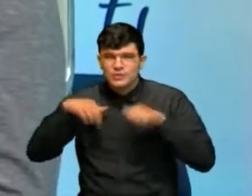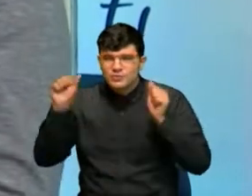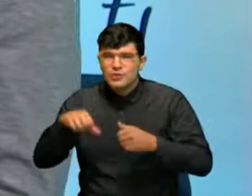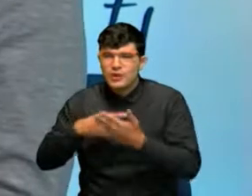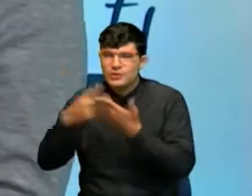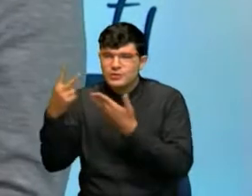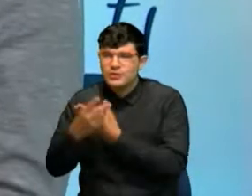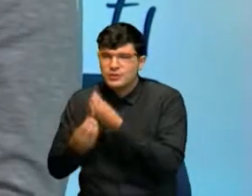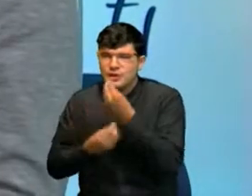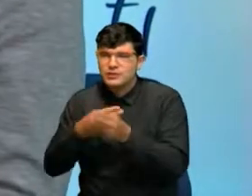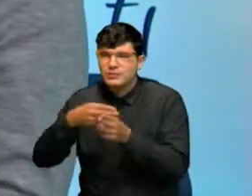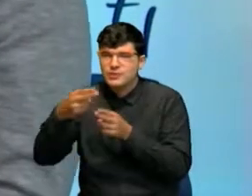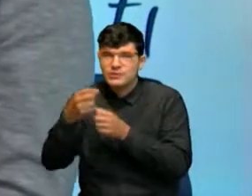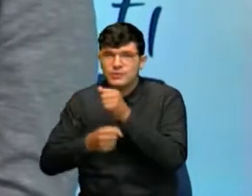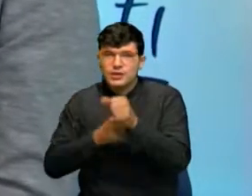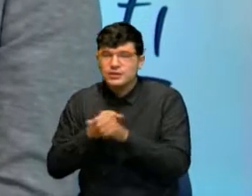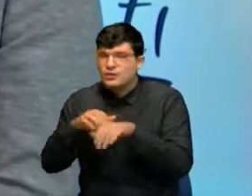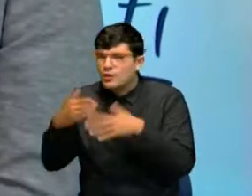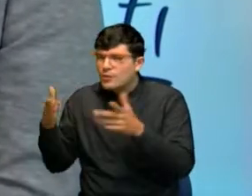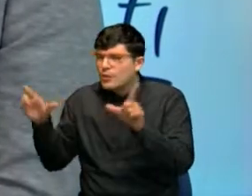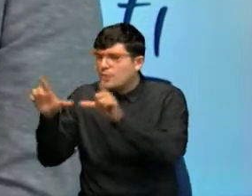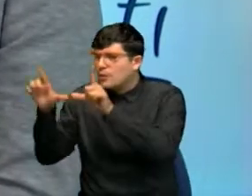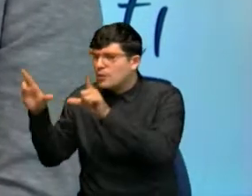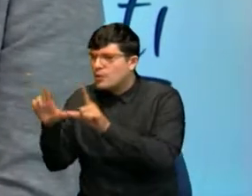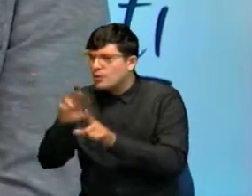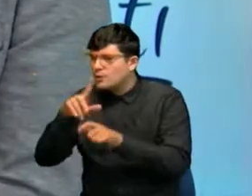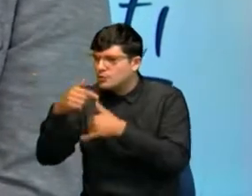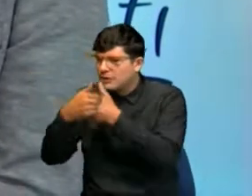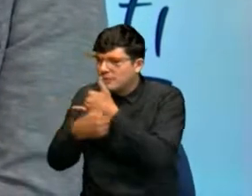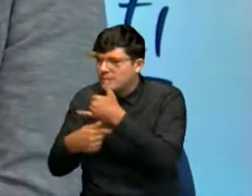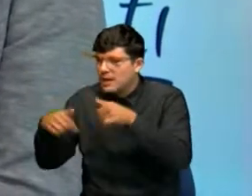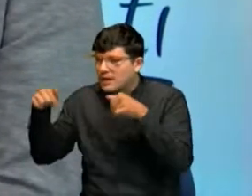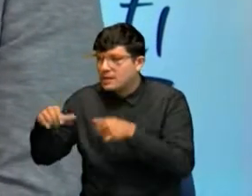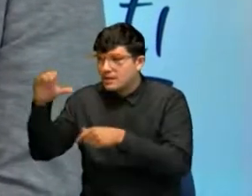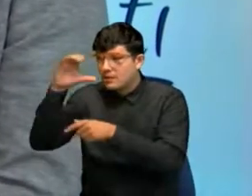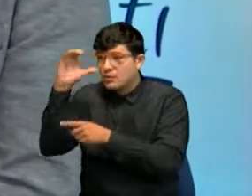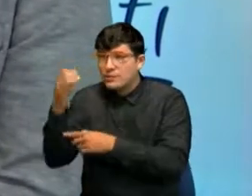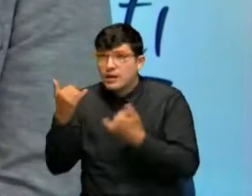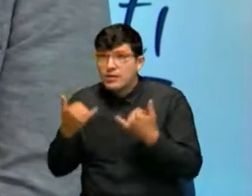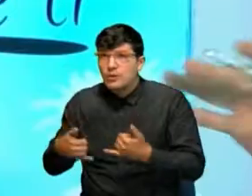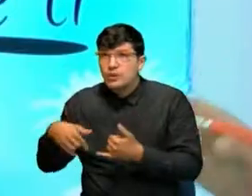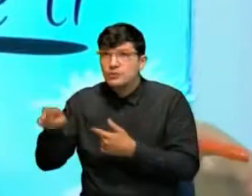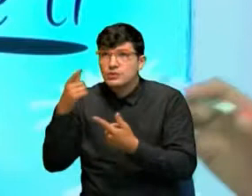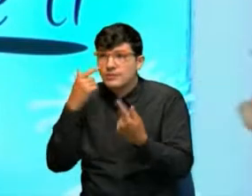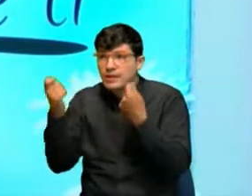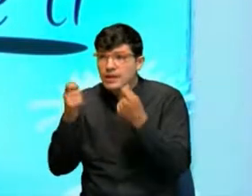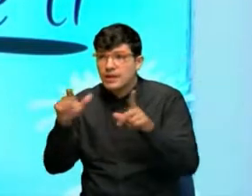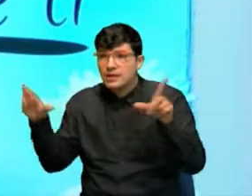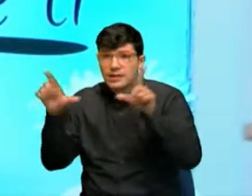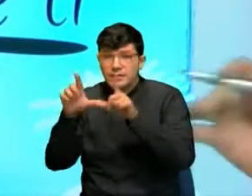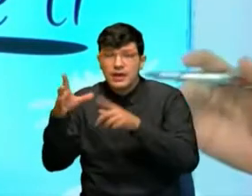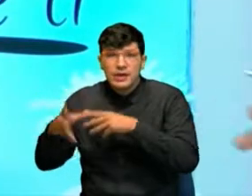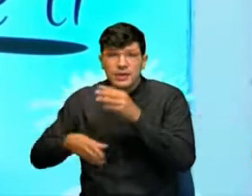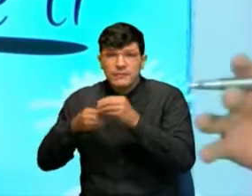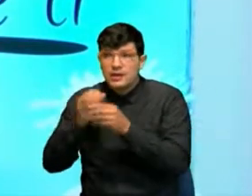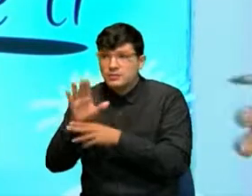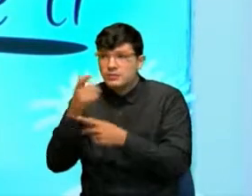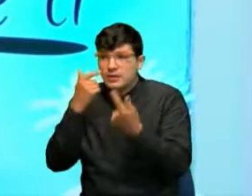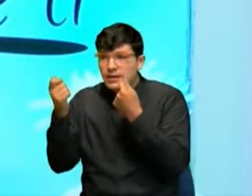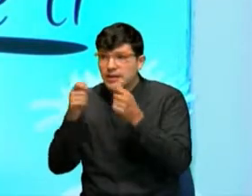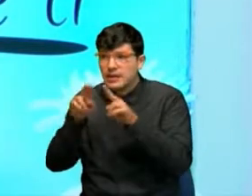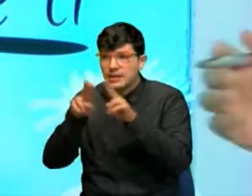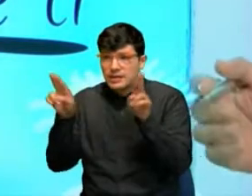tomado los grandes operadores de televisión en el país, y no solo de televisión, porque ahora ellos manejan televisión y manejan internet casi